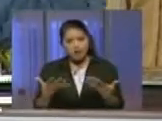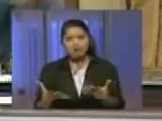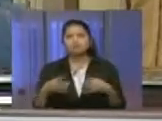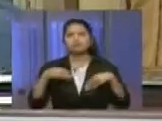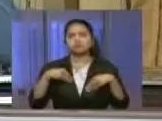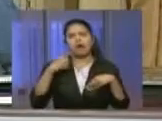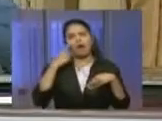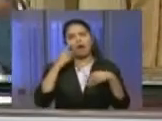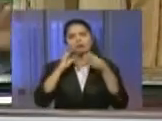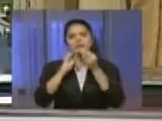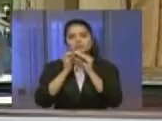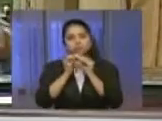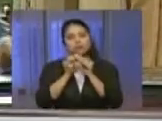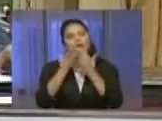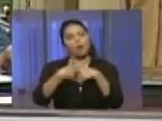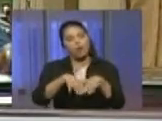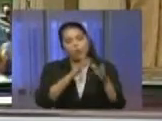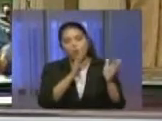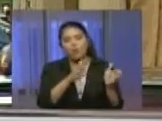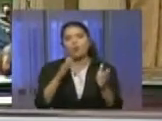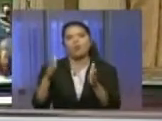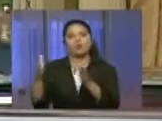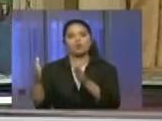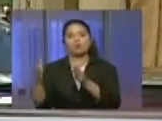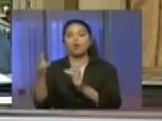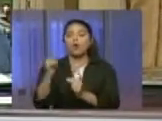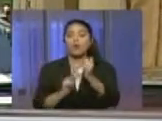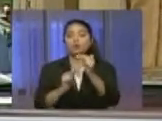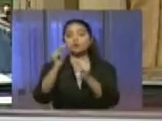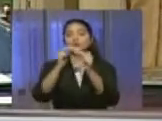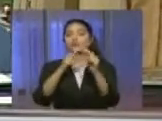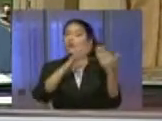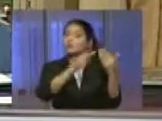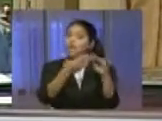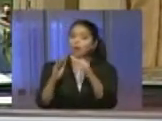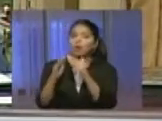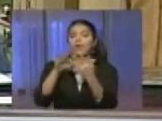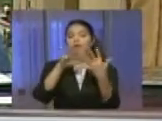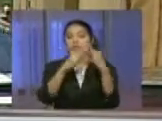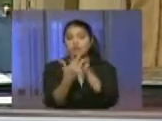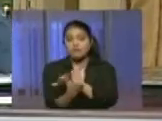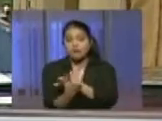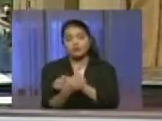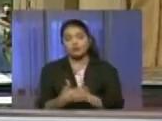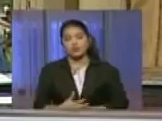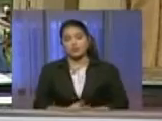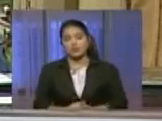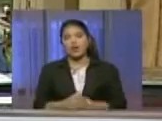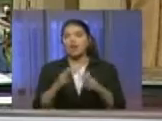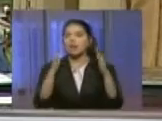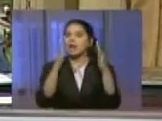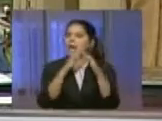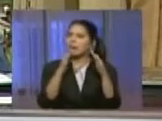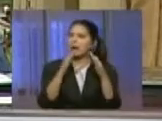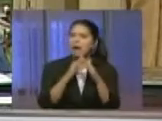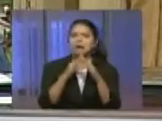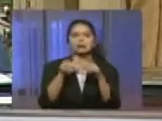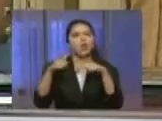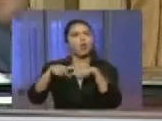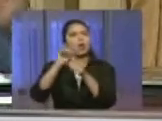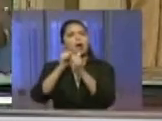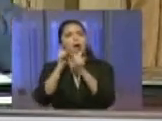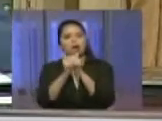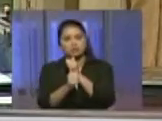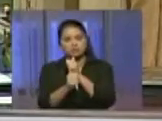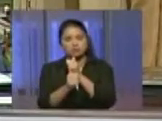reparación reurbanización reconstrucción de la comunidad del barrio las casas la cancha Pero